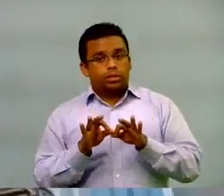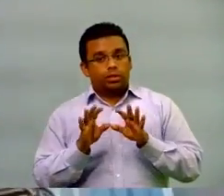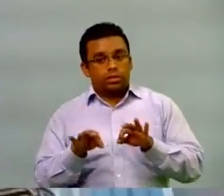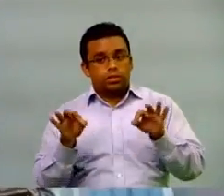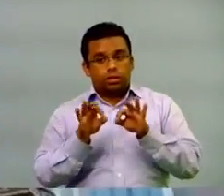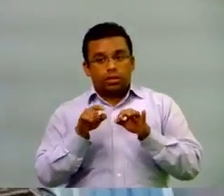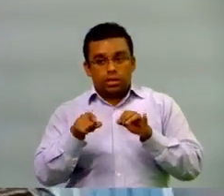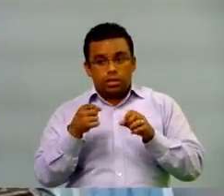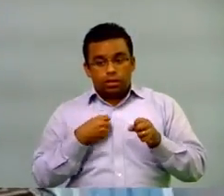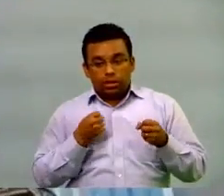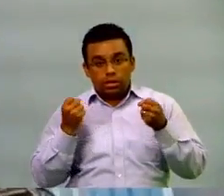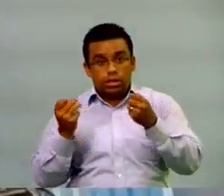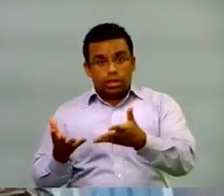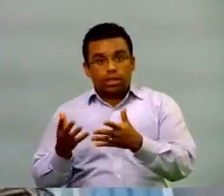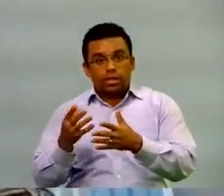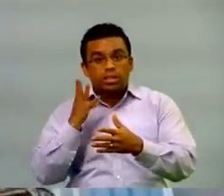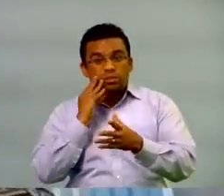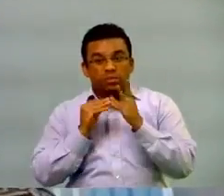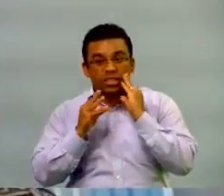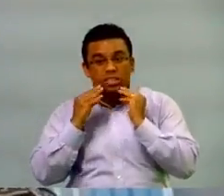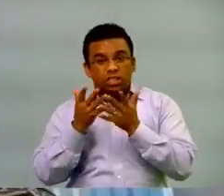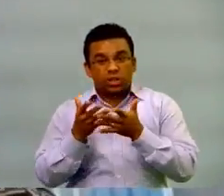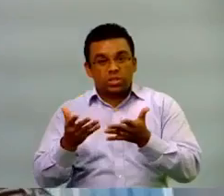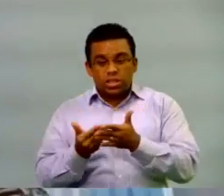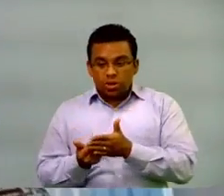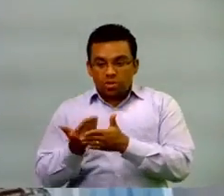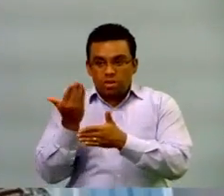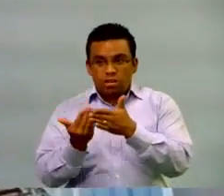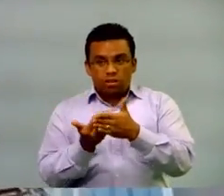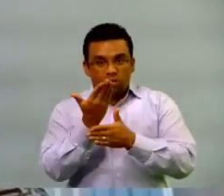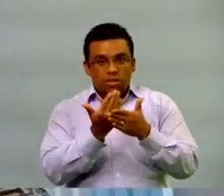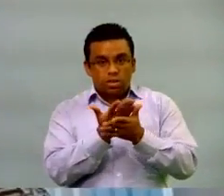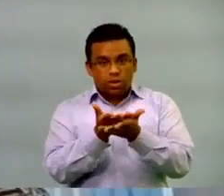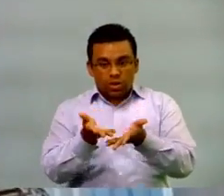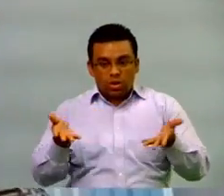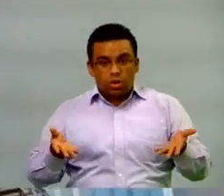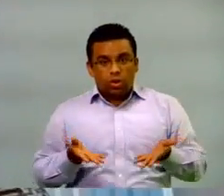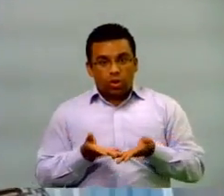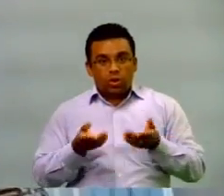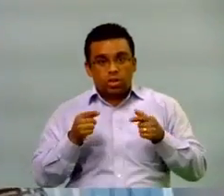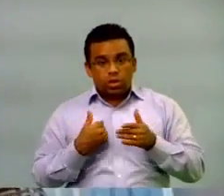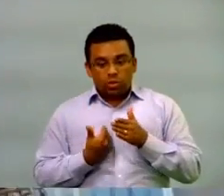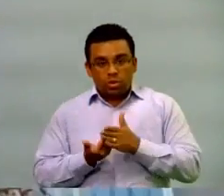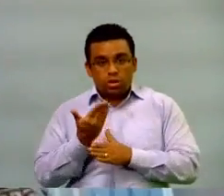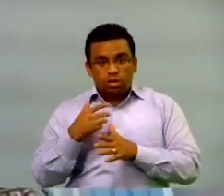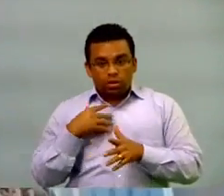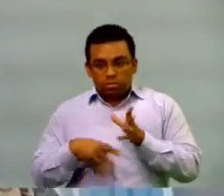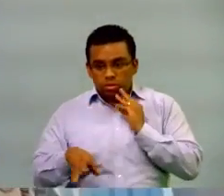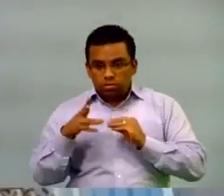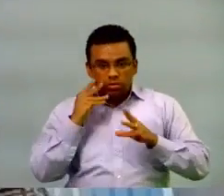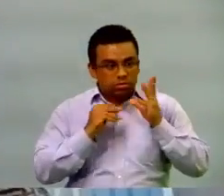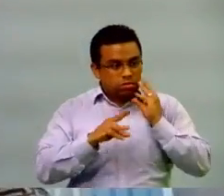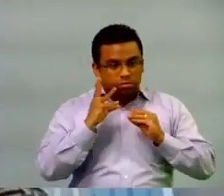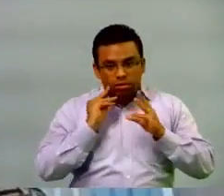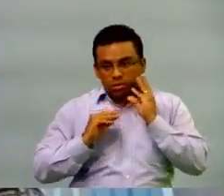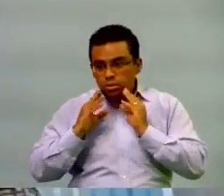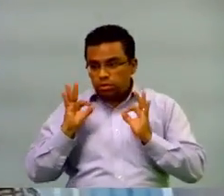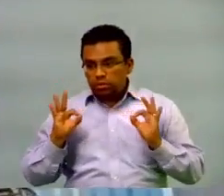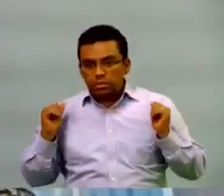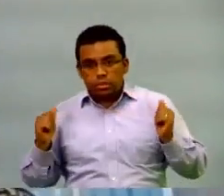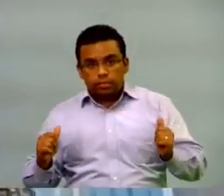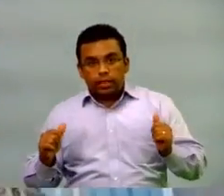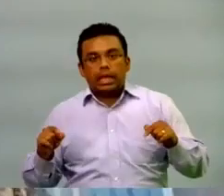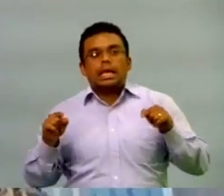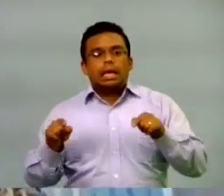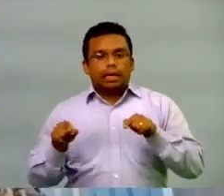recogerse aquellas experiencias innovadoras, aquellos docentes que están incorporando tecnología en el proceso educativo, poder relevar eso